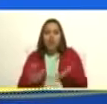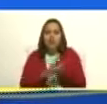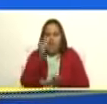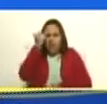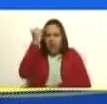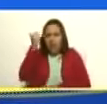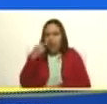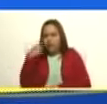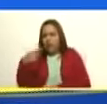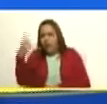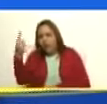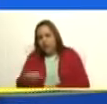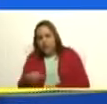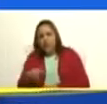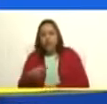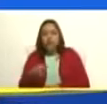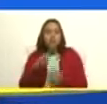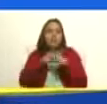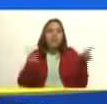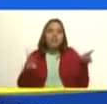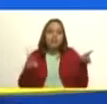Loyo? Las tenemos.